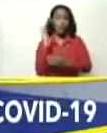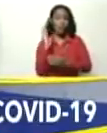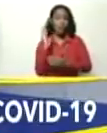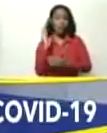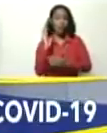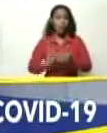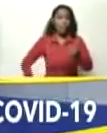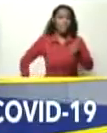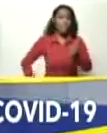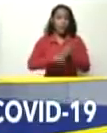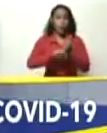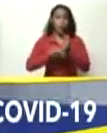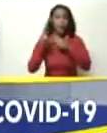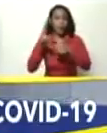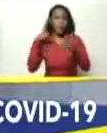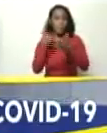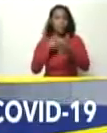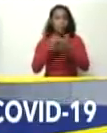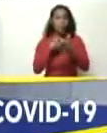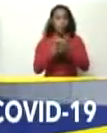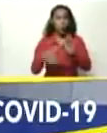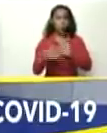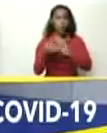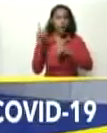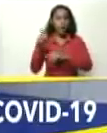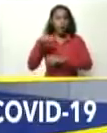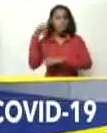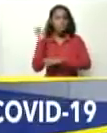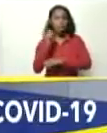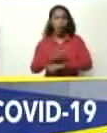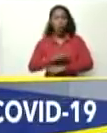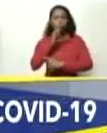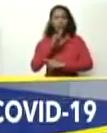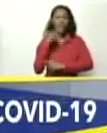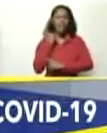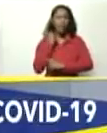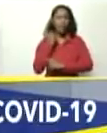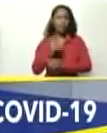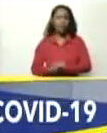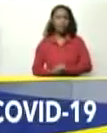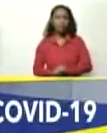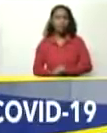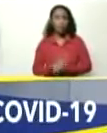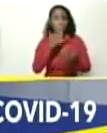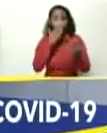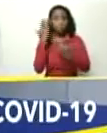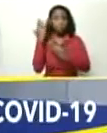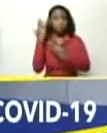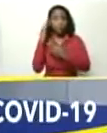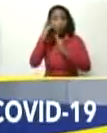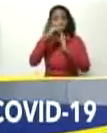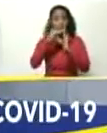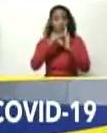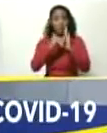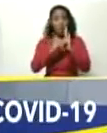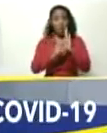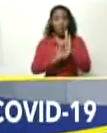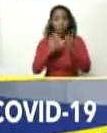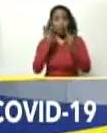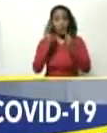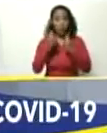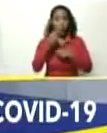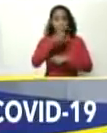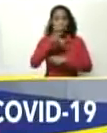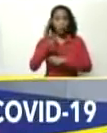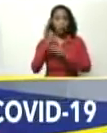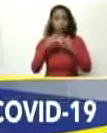impulsando esa batalla contra este flagelo, esta terrible enfermedad. Fíjense que ha bajado el número de